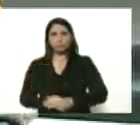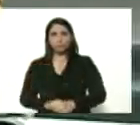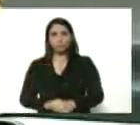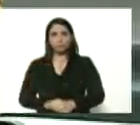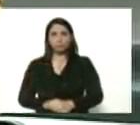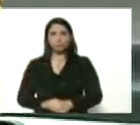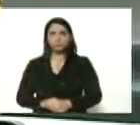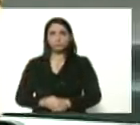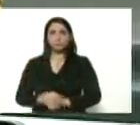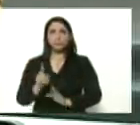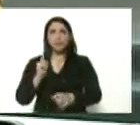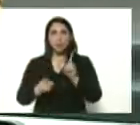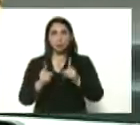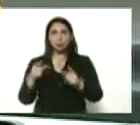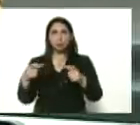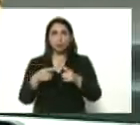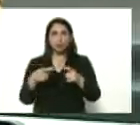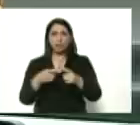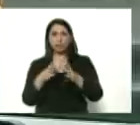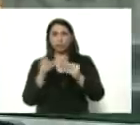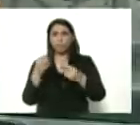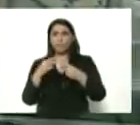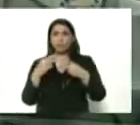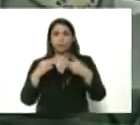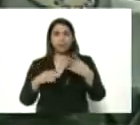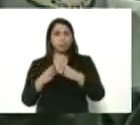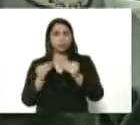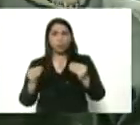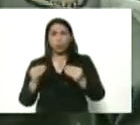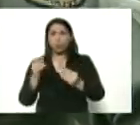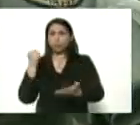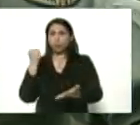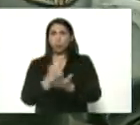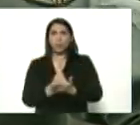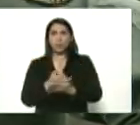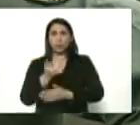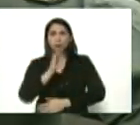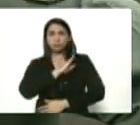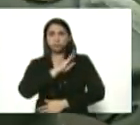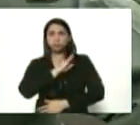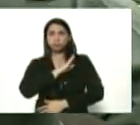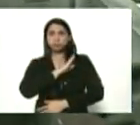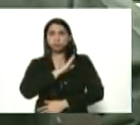Están también algunos de sus carnés, todos sus materiales, todos sus documentos están en nuestra posesión.